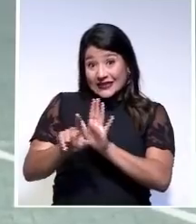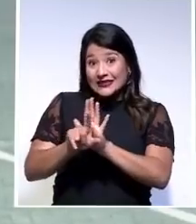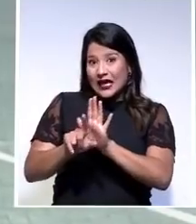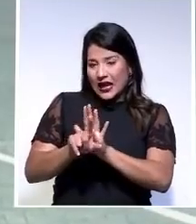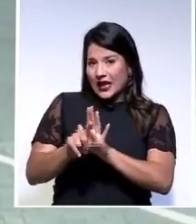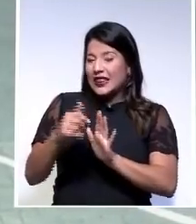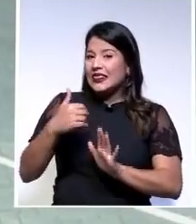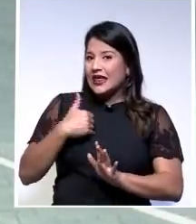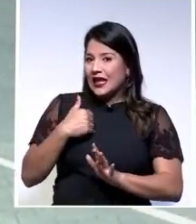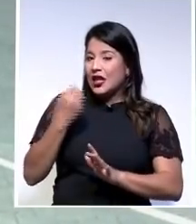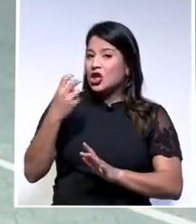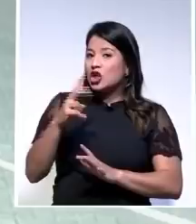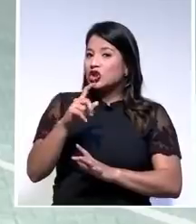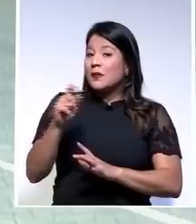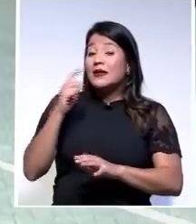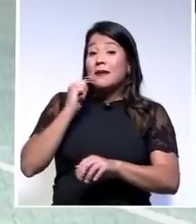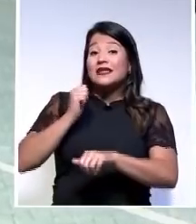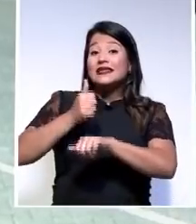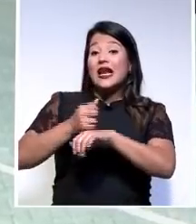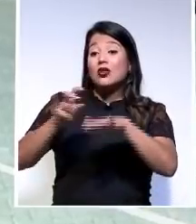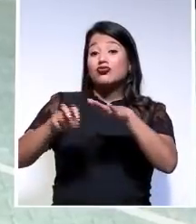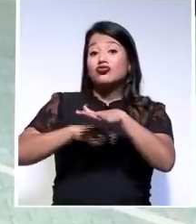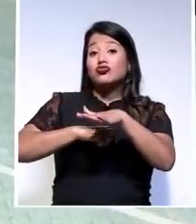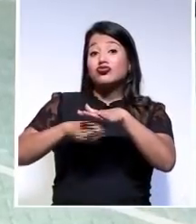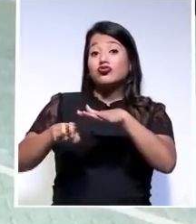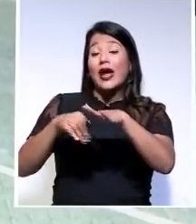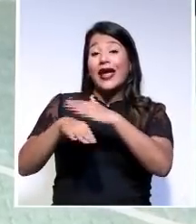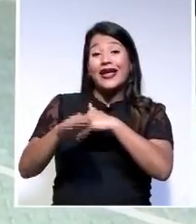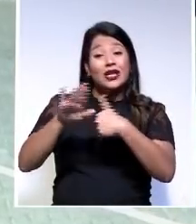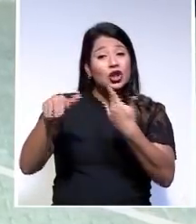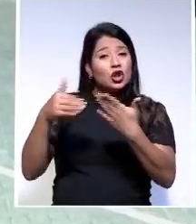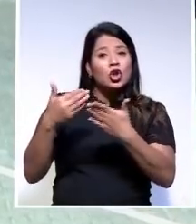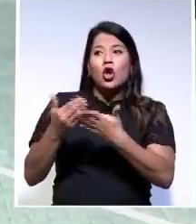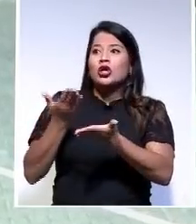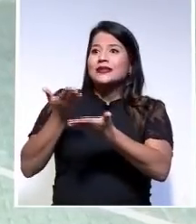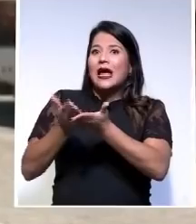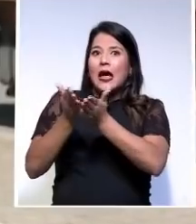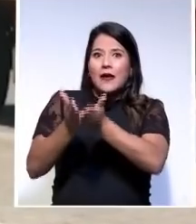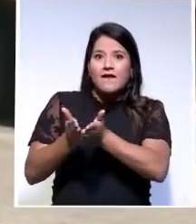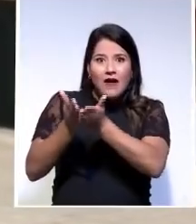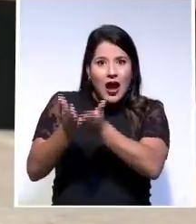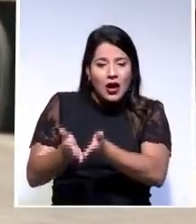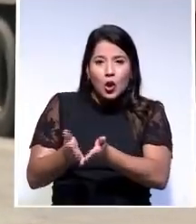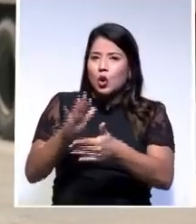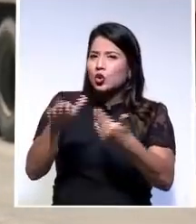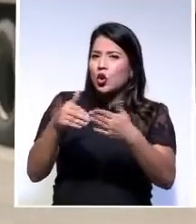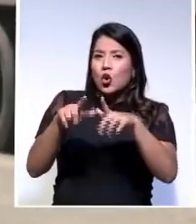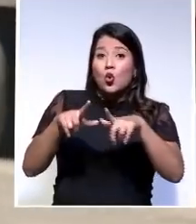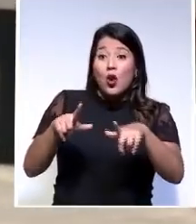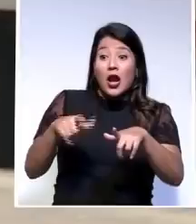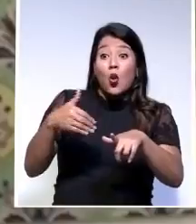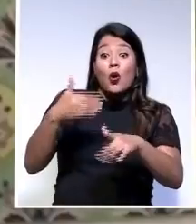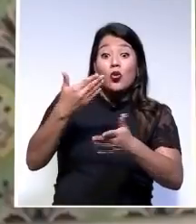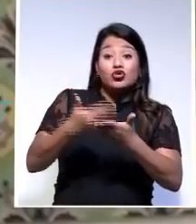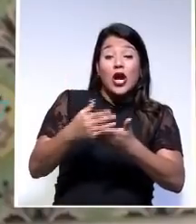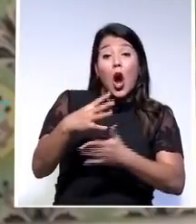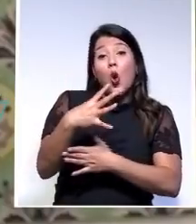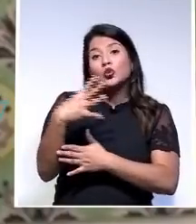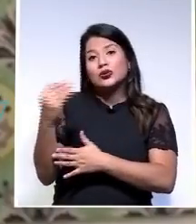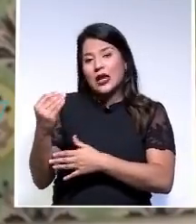meses para que se instalaran los escáneres en todos los puertos, entradas y salidas de mercancías del país. La Defensoría de